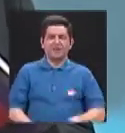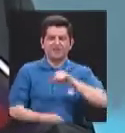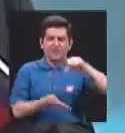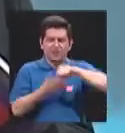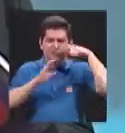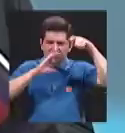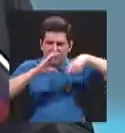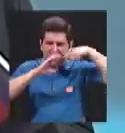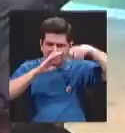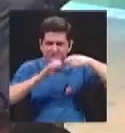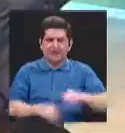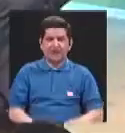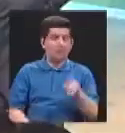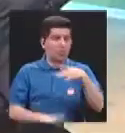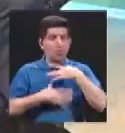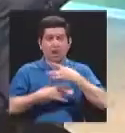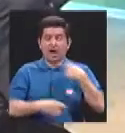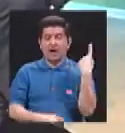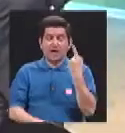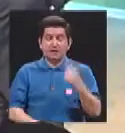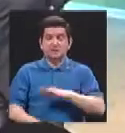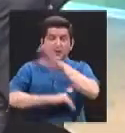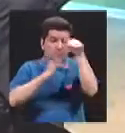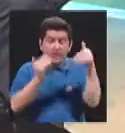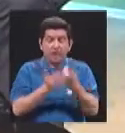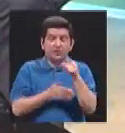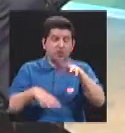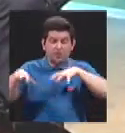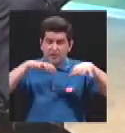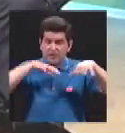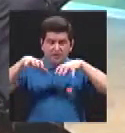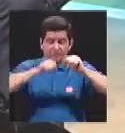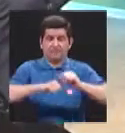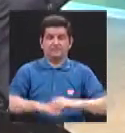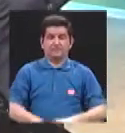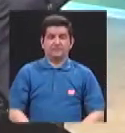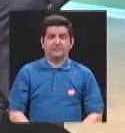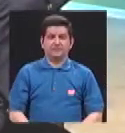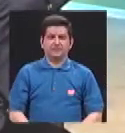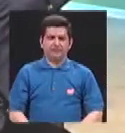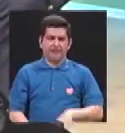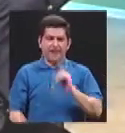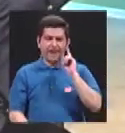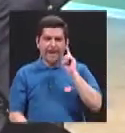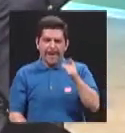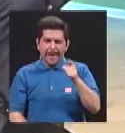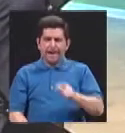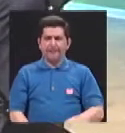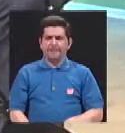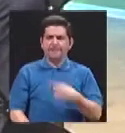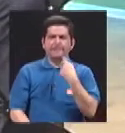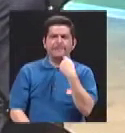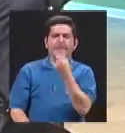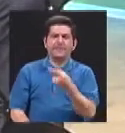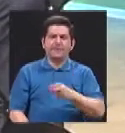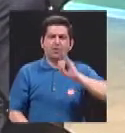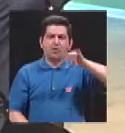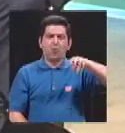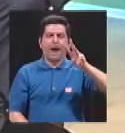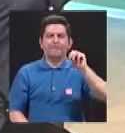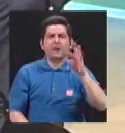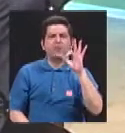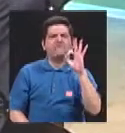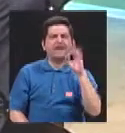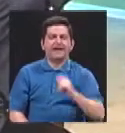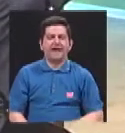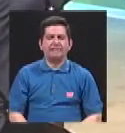del Centro de Cine y muy interesado siempre en todas estas actividades. ¿Quién fue el que le dio a Juan